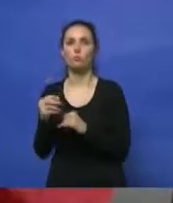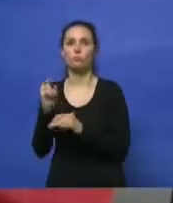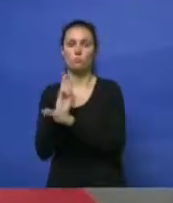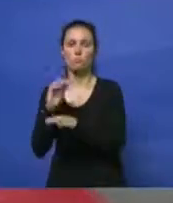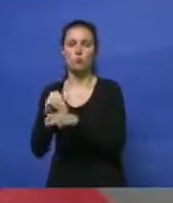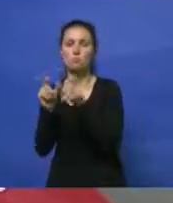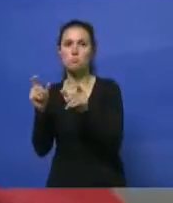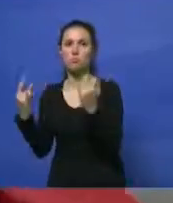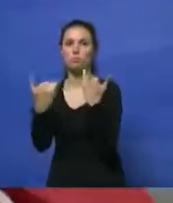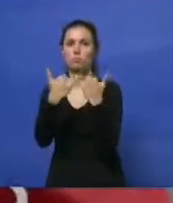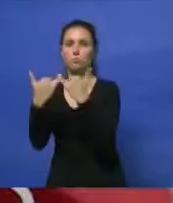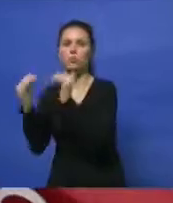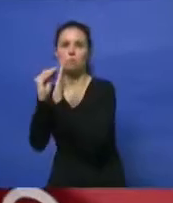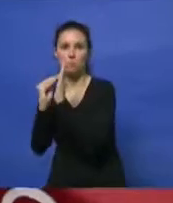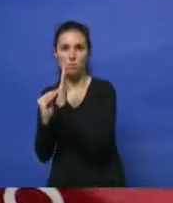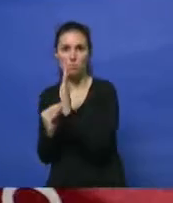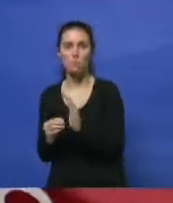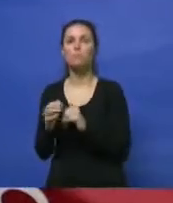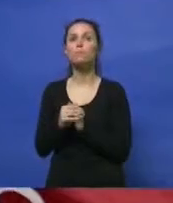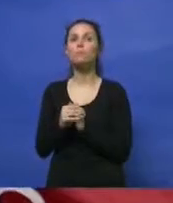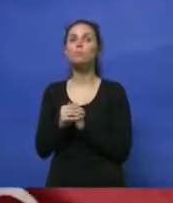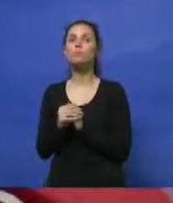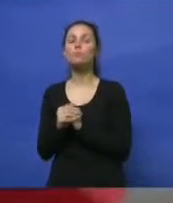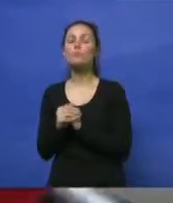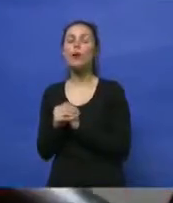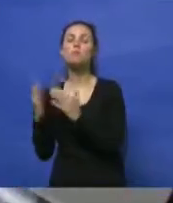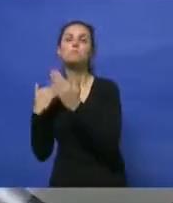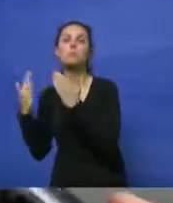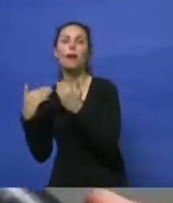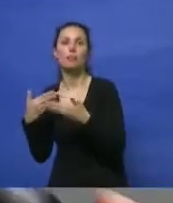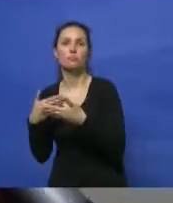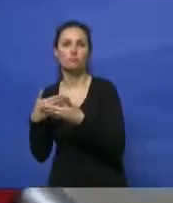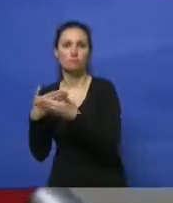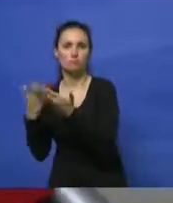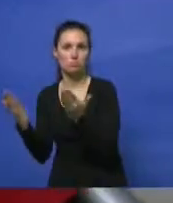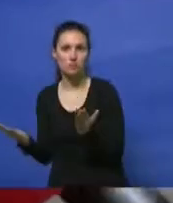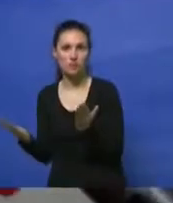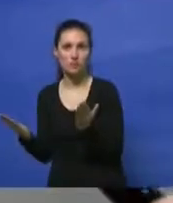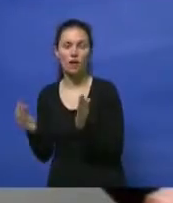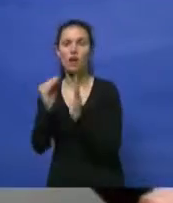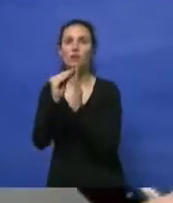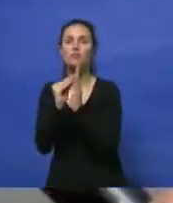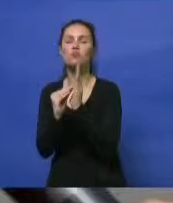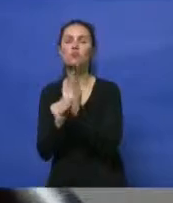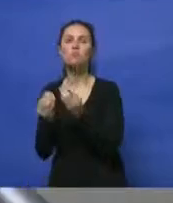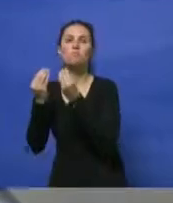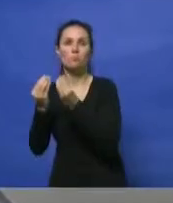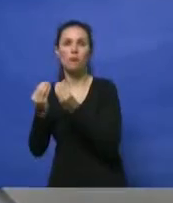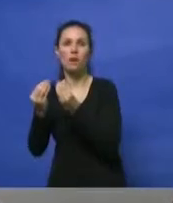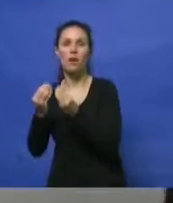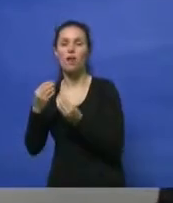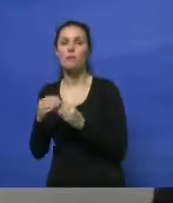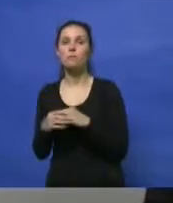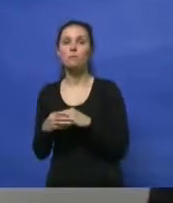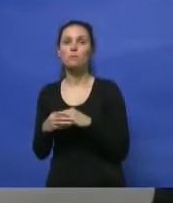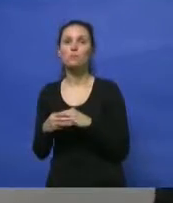el formulario e inscribirse. No obstante, las charlas son abiertas. La inscripción es para ordenar un poco el cupo